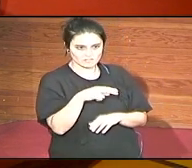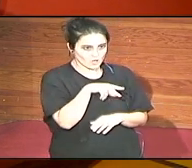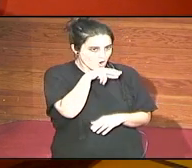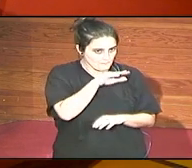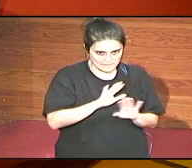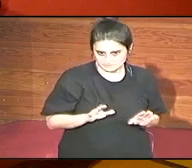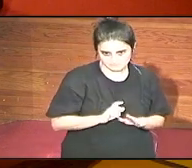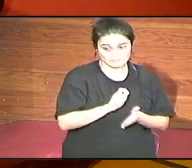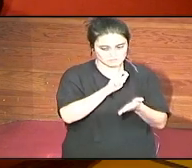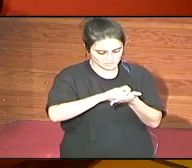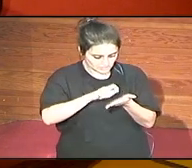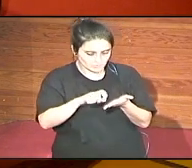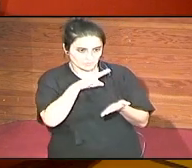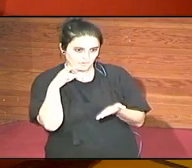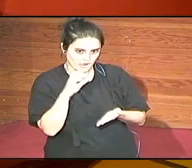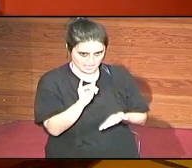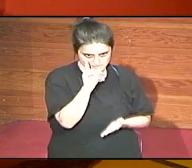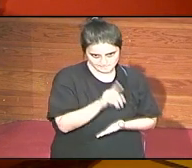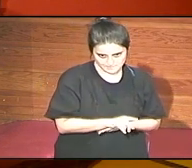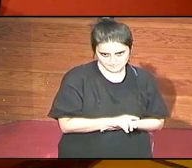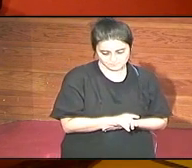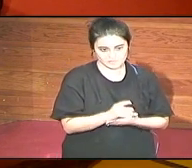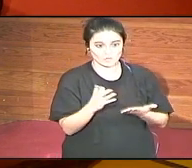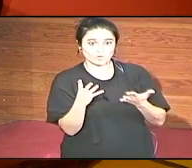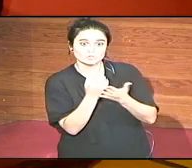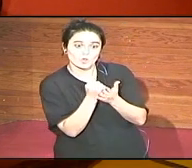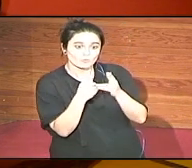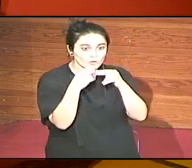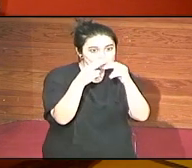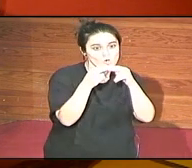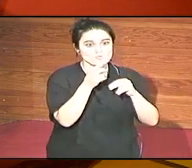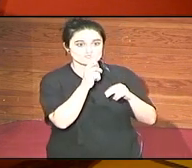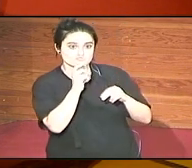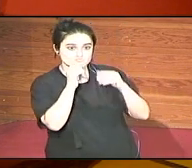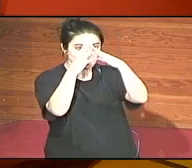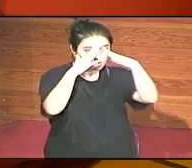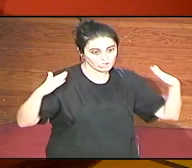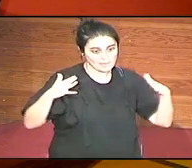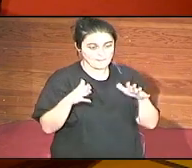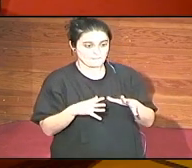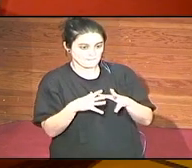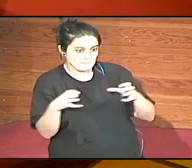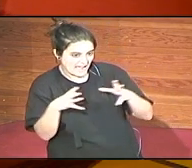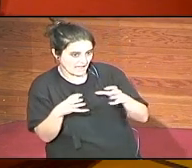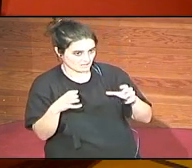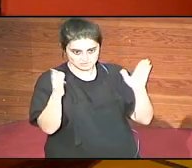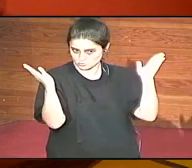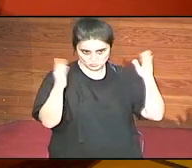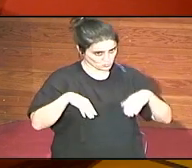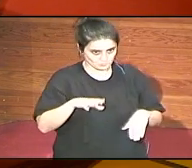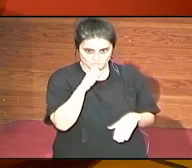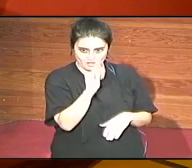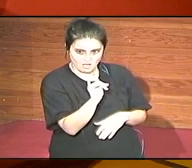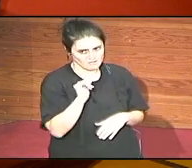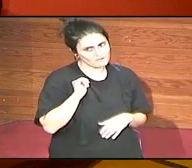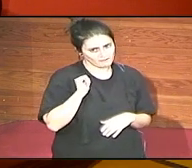no es solo adobe o tejados de paja sino también un continente riquísimo